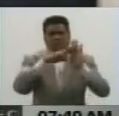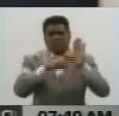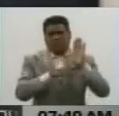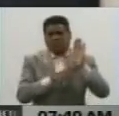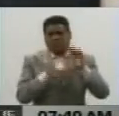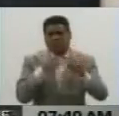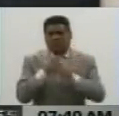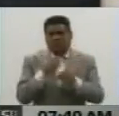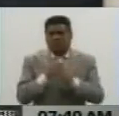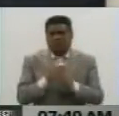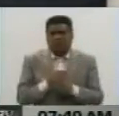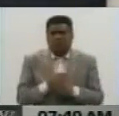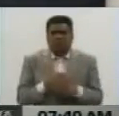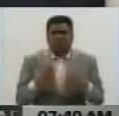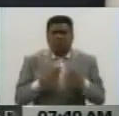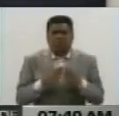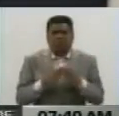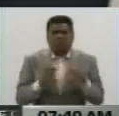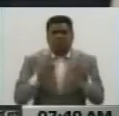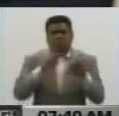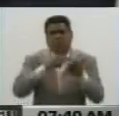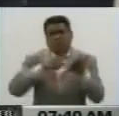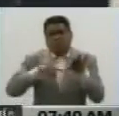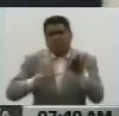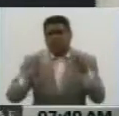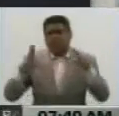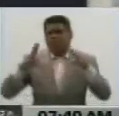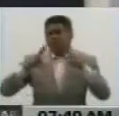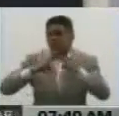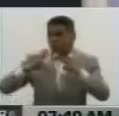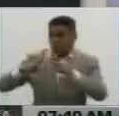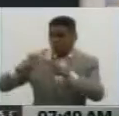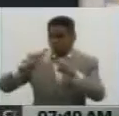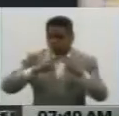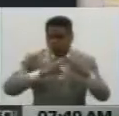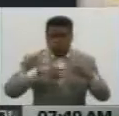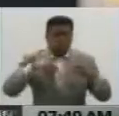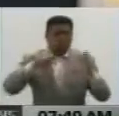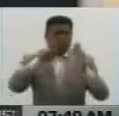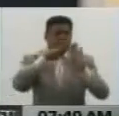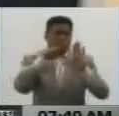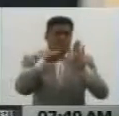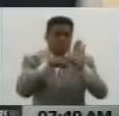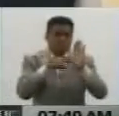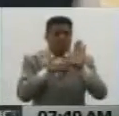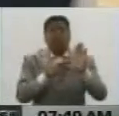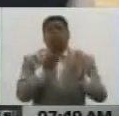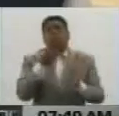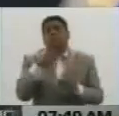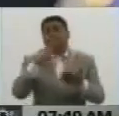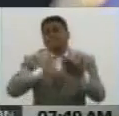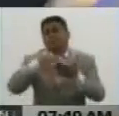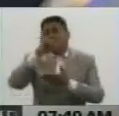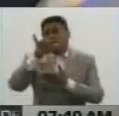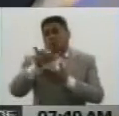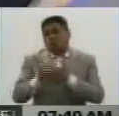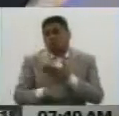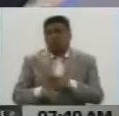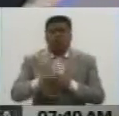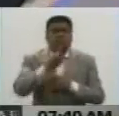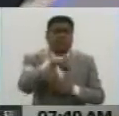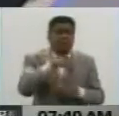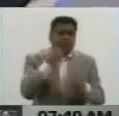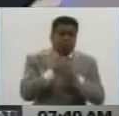trabajar. Ya todas las partes conocen las reglas y entonces emprenden el trabajo conforme a los proyectos. Y además que tiene que hacer un trabajo, como usted lo ha